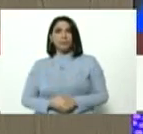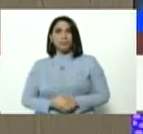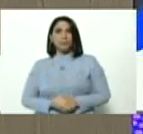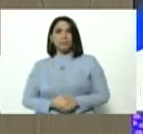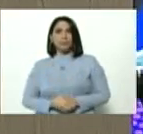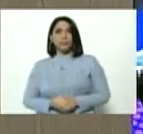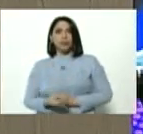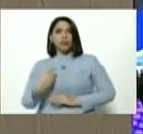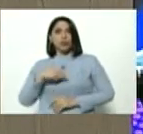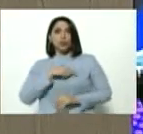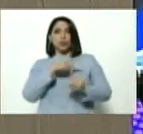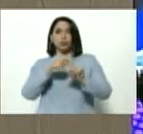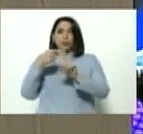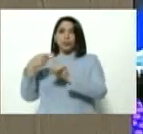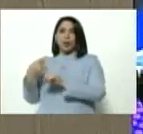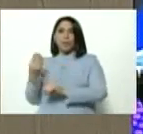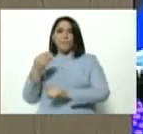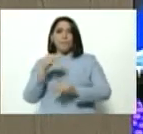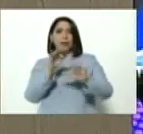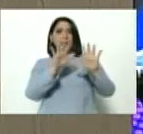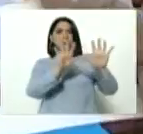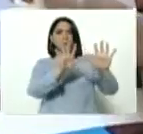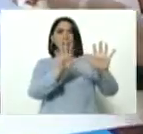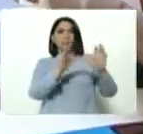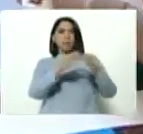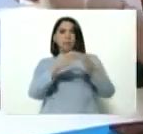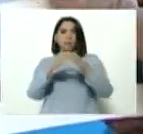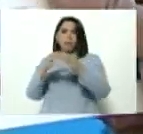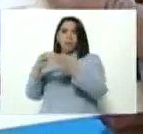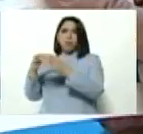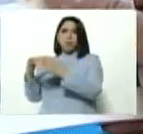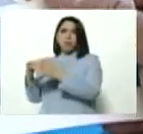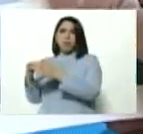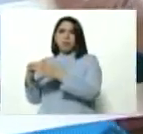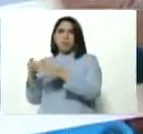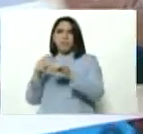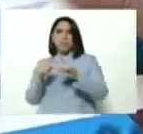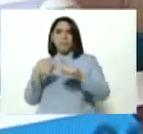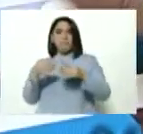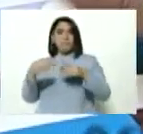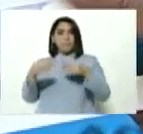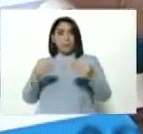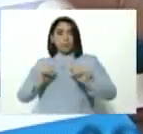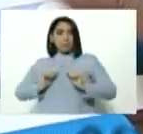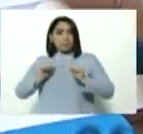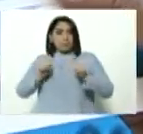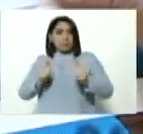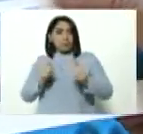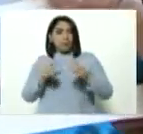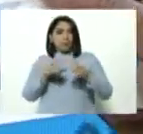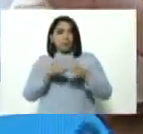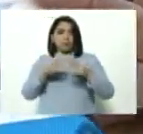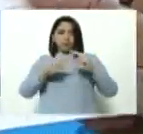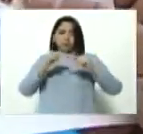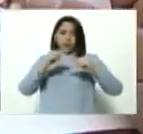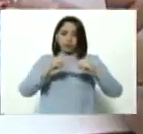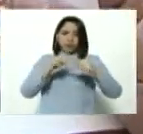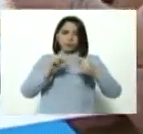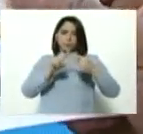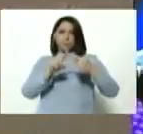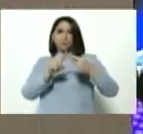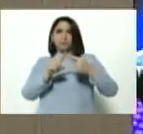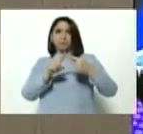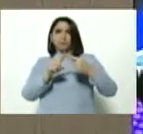hace 14 días, habíamos sumado 10 sectores para flexibilizarse. El sector construcción, pues